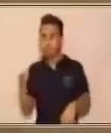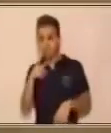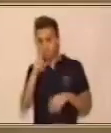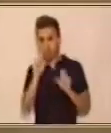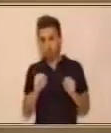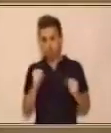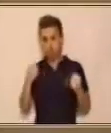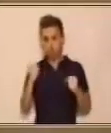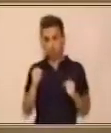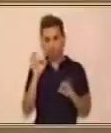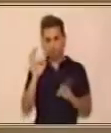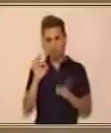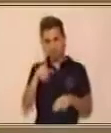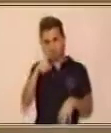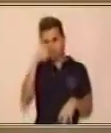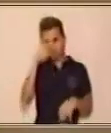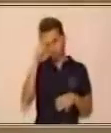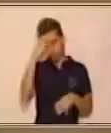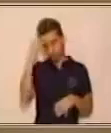cuando trabajas.